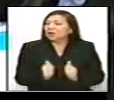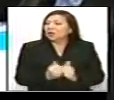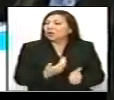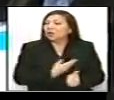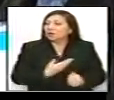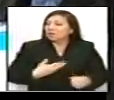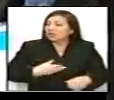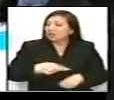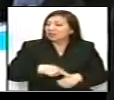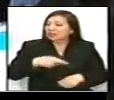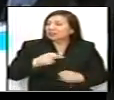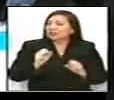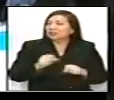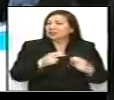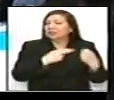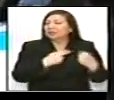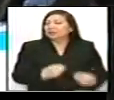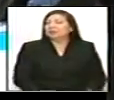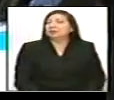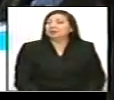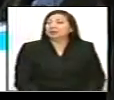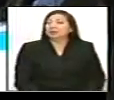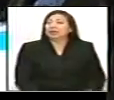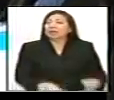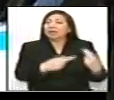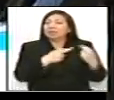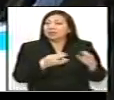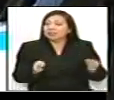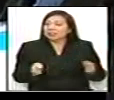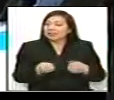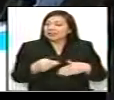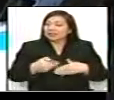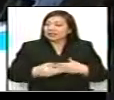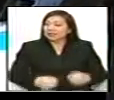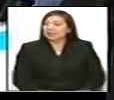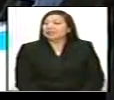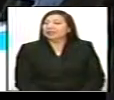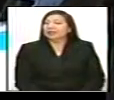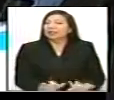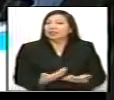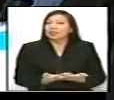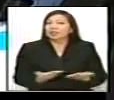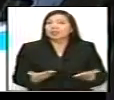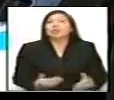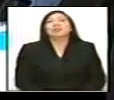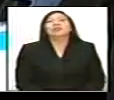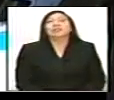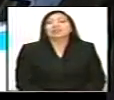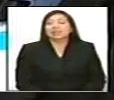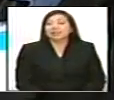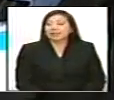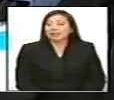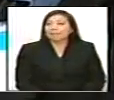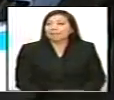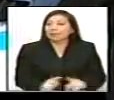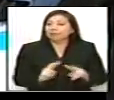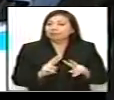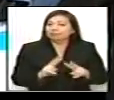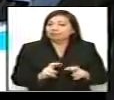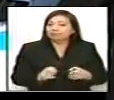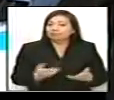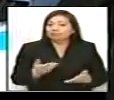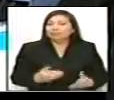gobiernos regionales que se encargan de la pequeña minería, minería artesanal, el otorgamiento de estas concesiones. Se han